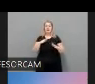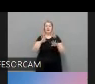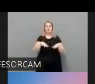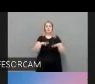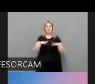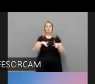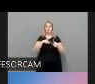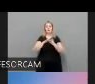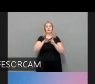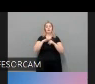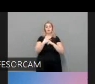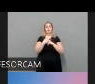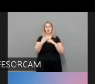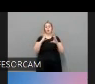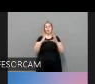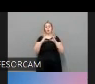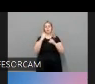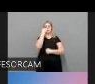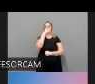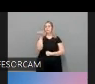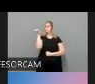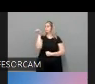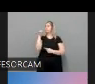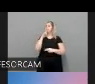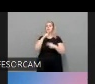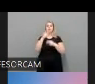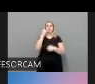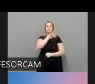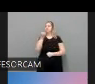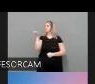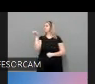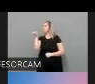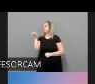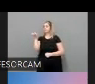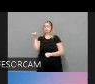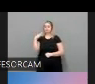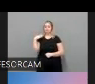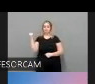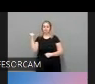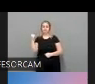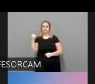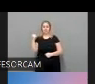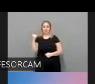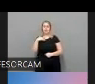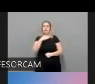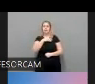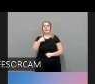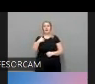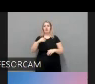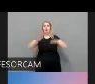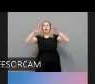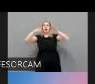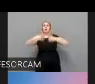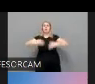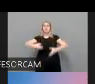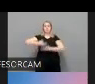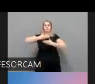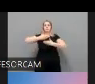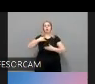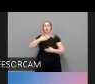situaciones comunicativas girando la cabeza, cuando oímos nuestro nombre, estirando los brazos cuando queremos que nos cojan o queremos llamar la